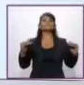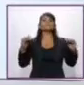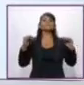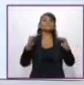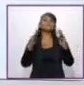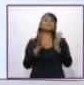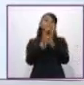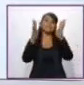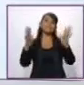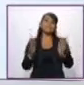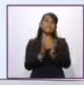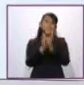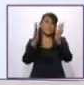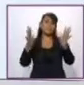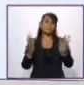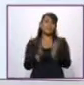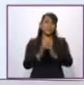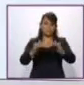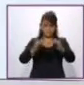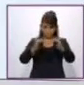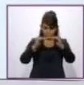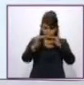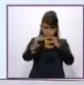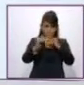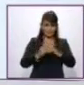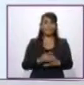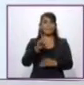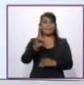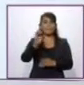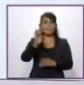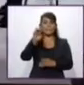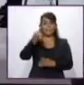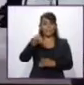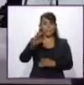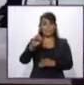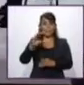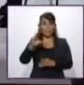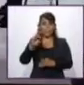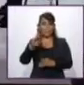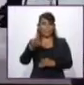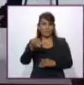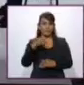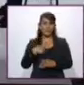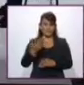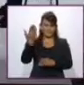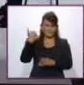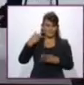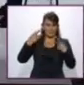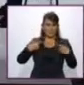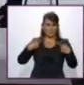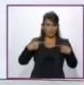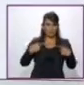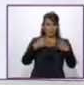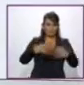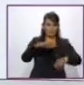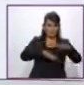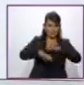y participación. Aquí están las preguntas que hicieron llegar integrantes del sector